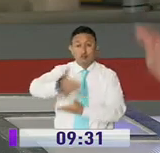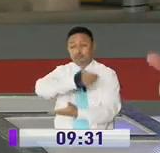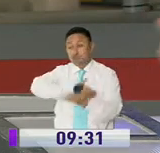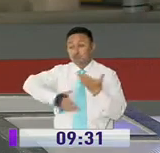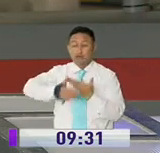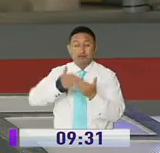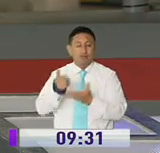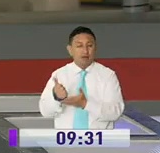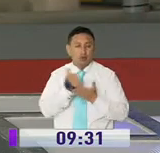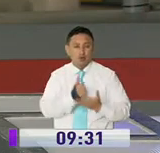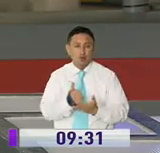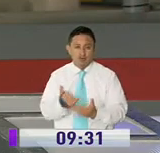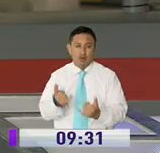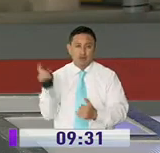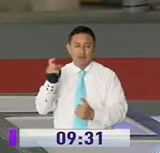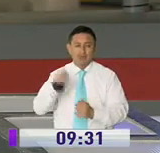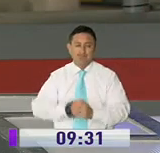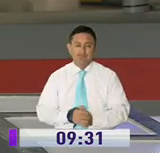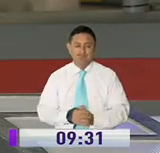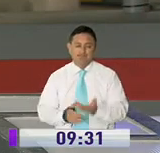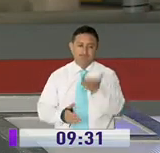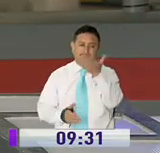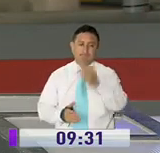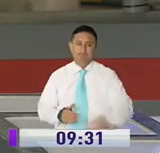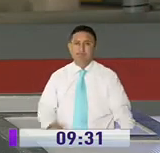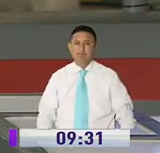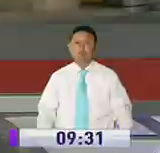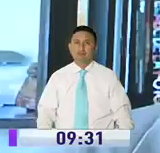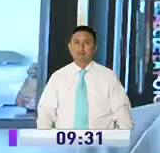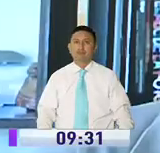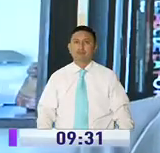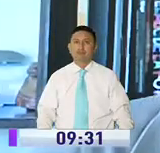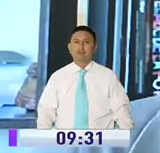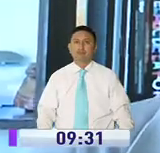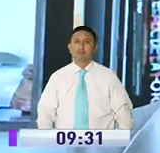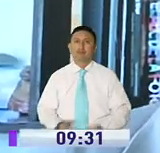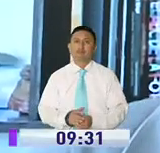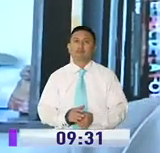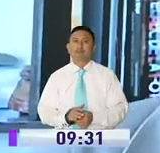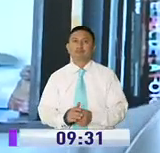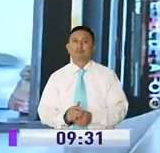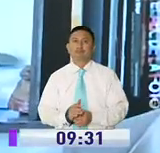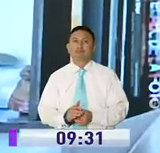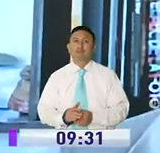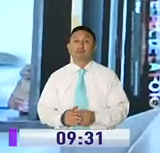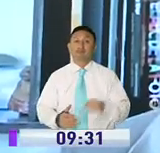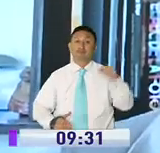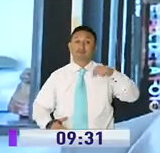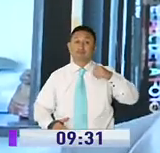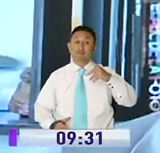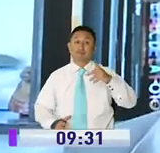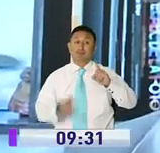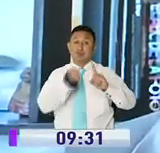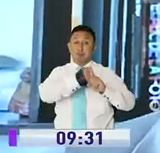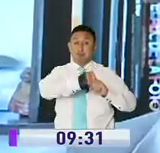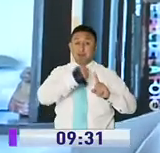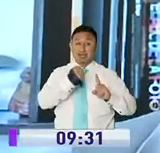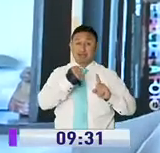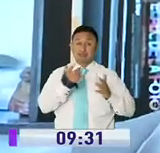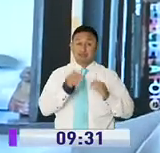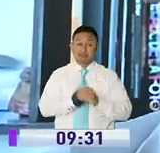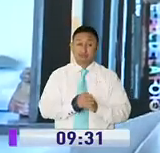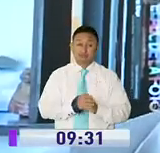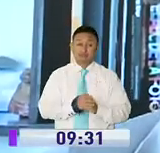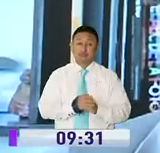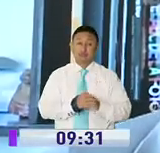todos ayudar en estos momentos de crisis. Veamos. Los casos un poco más impactantes que tuvimos fueron el de un lobo